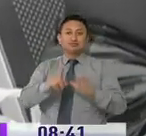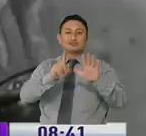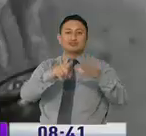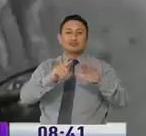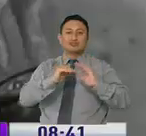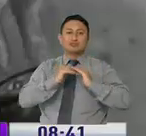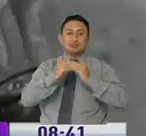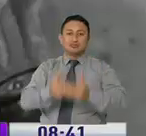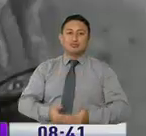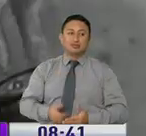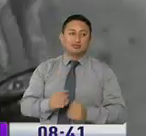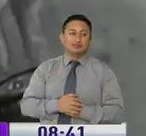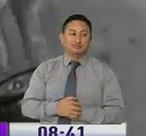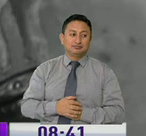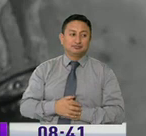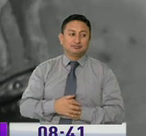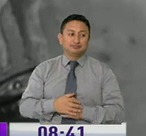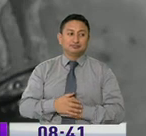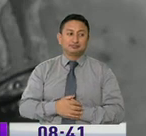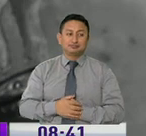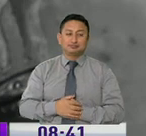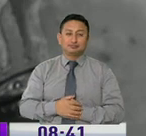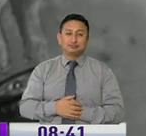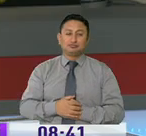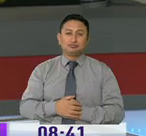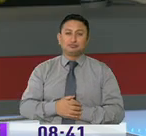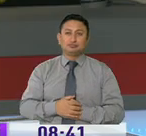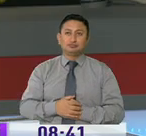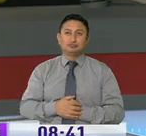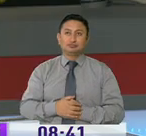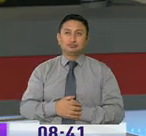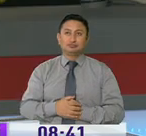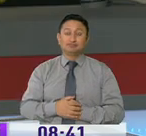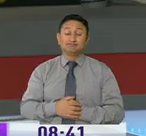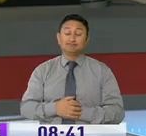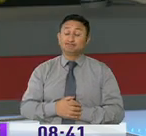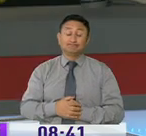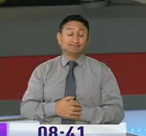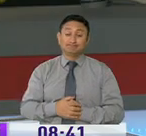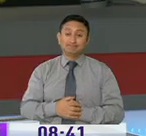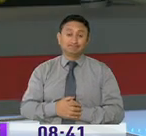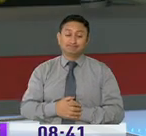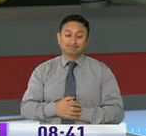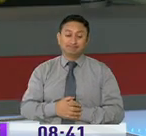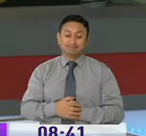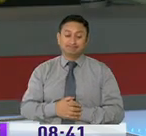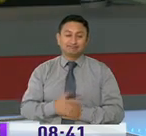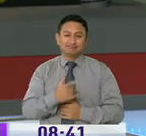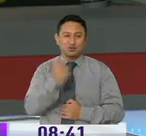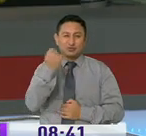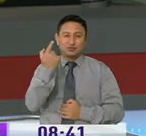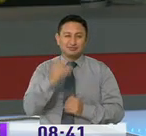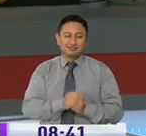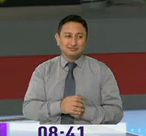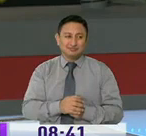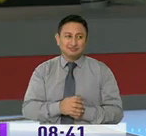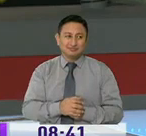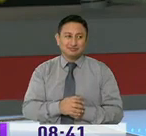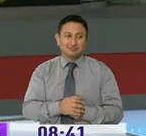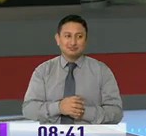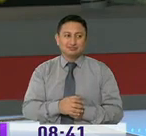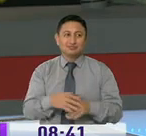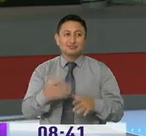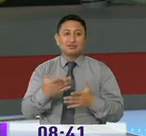embarazo. Informó José Morales. Cosas que realmente a uno le llaman la atención, ¿no?